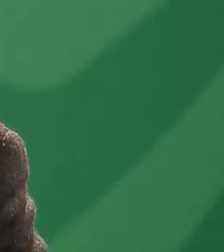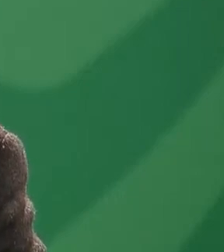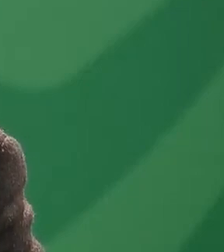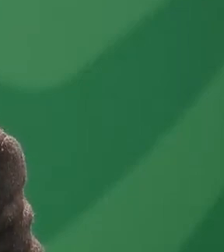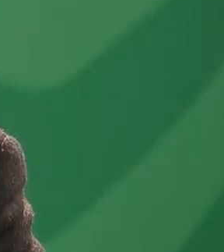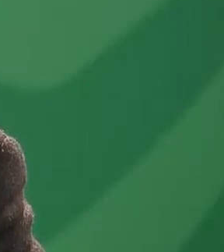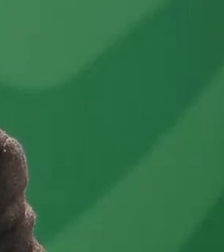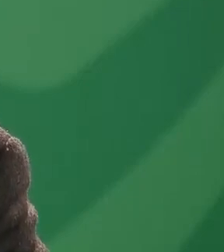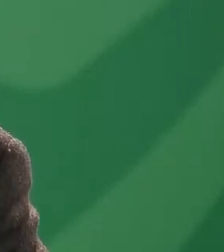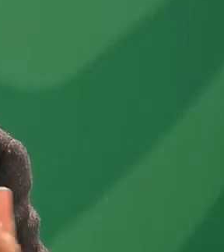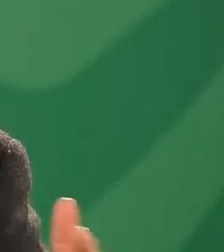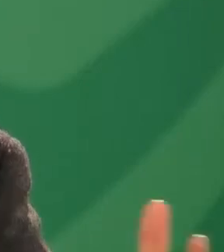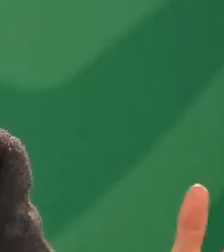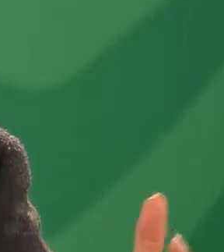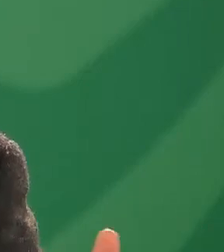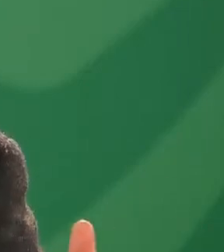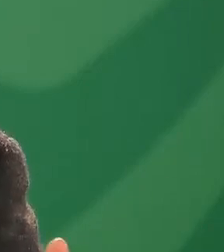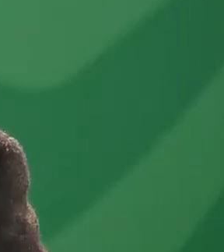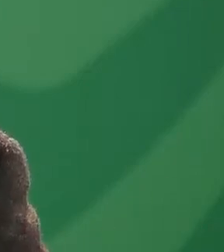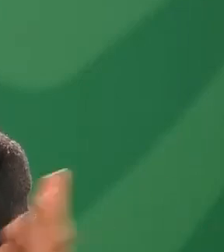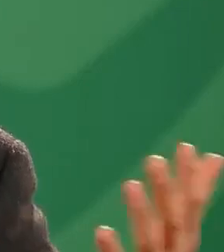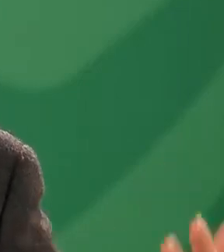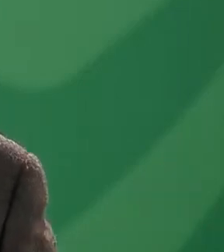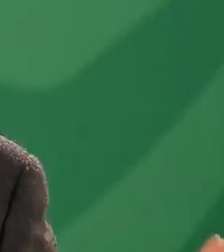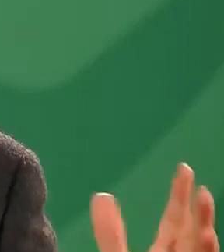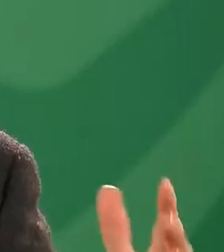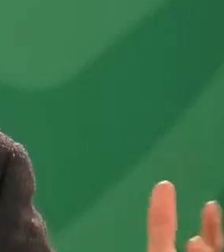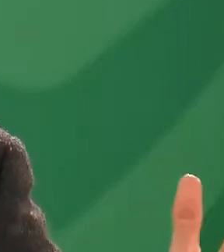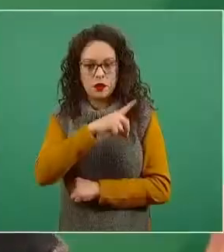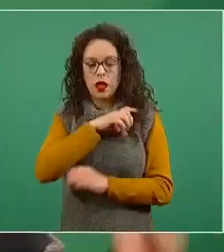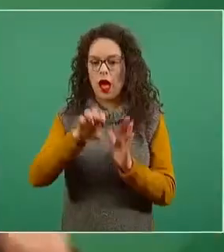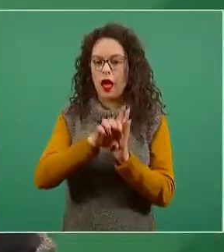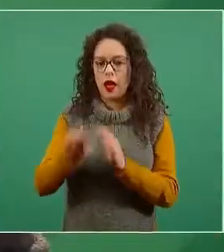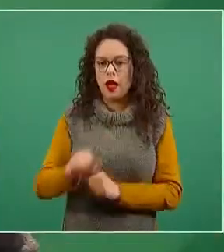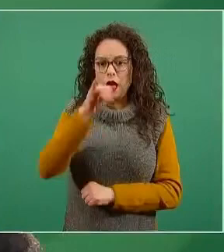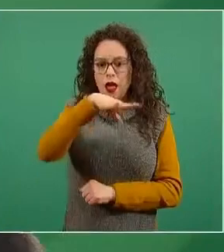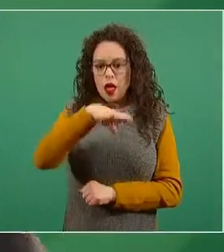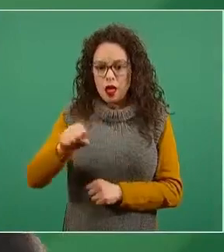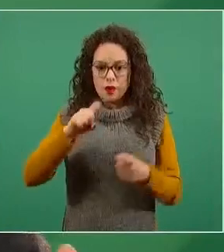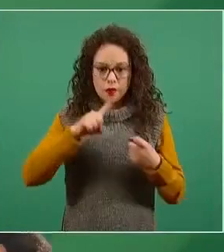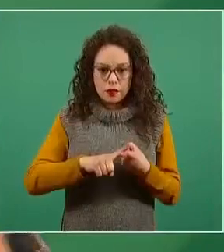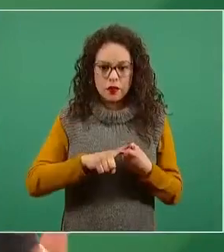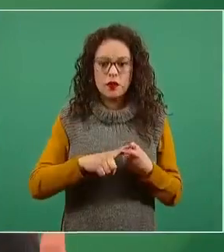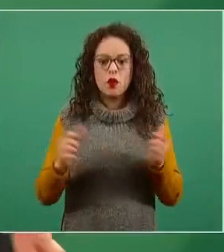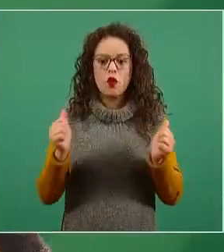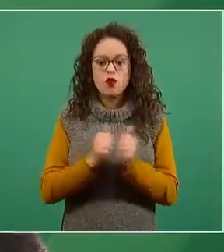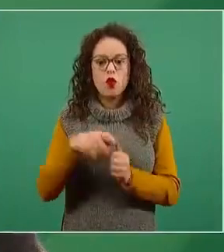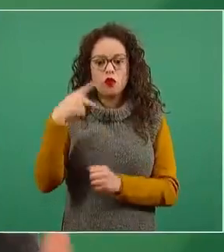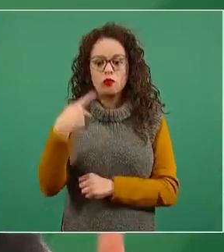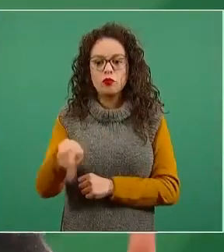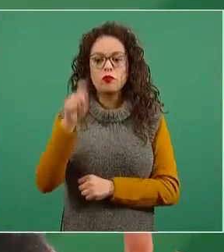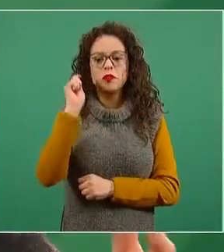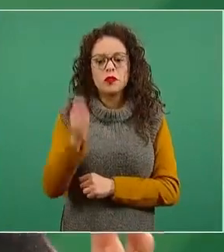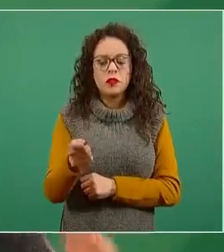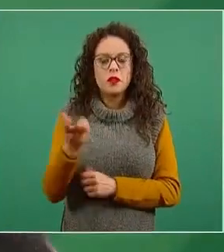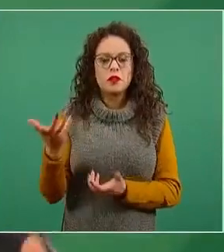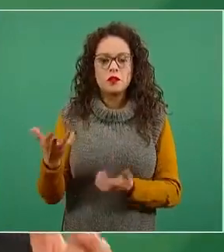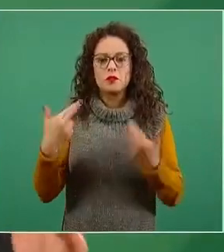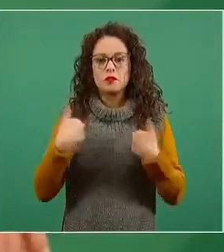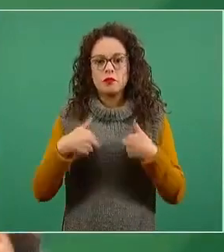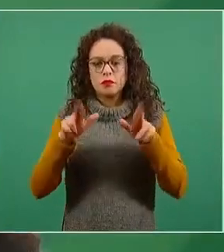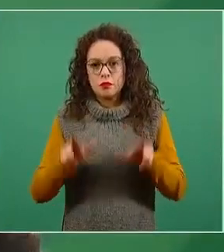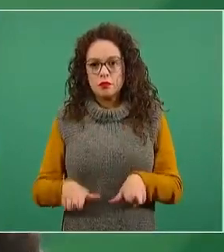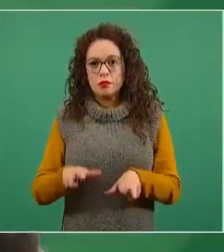propias instituciones. Las instituciones de salud, por ejemplo el Seguro Social, a través de sus delegaciones o sus representaciones en